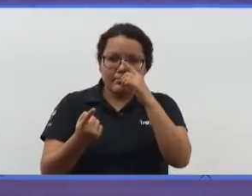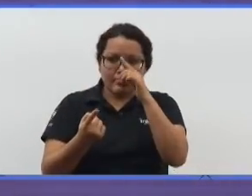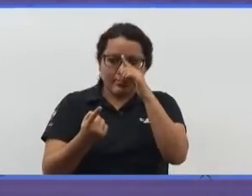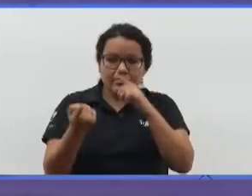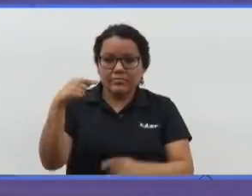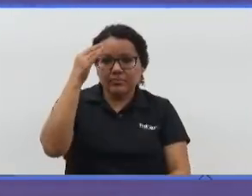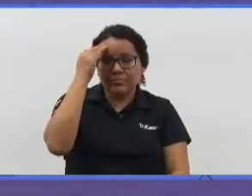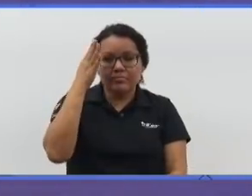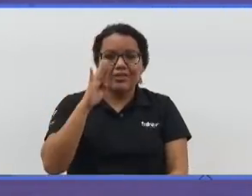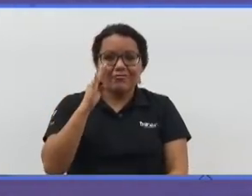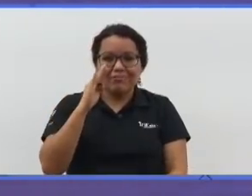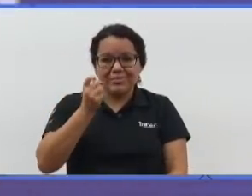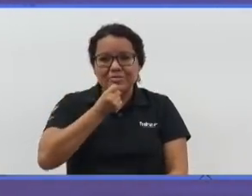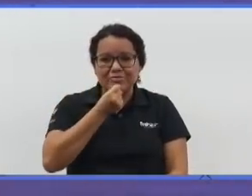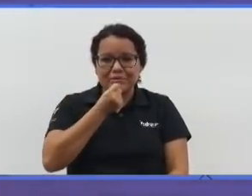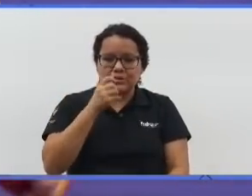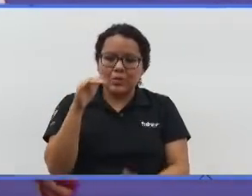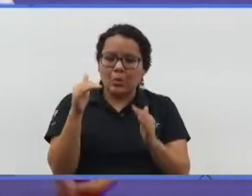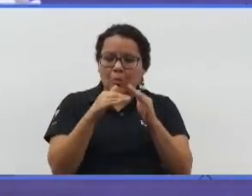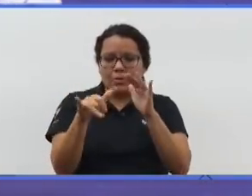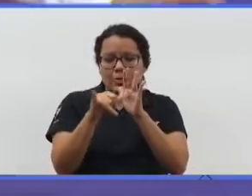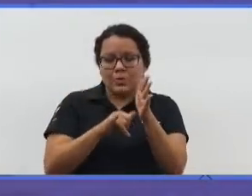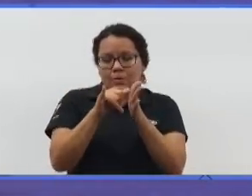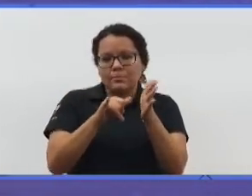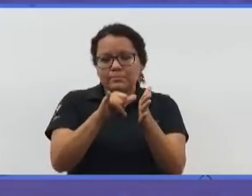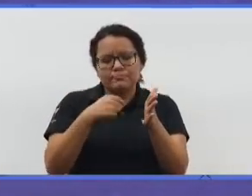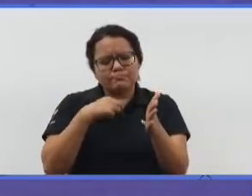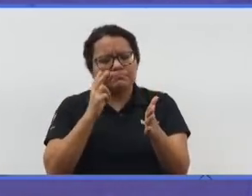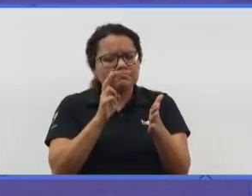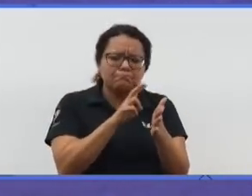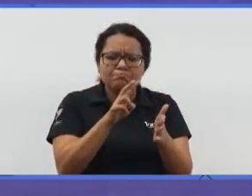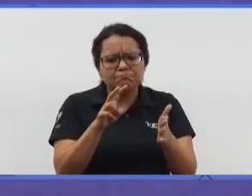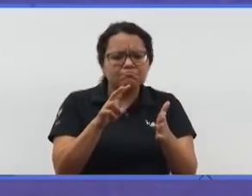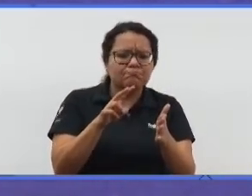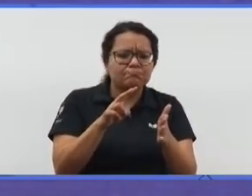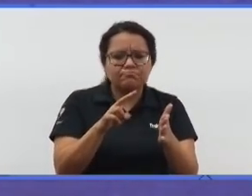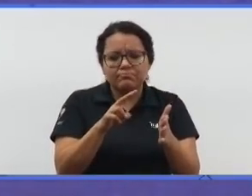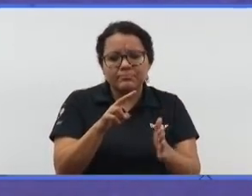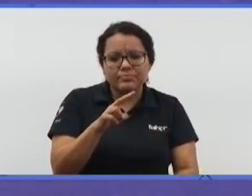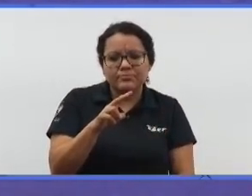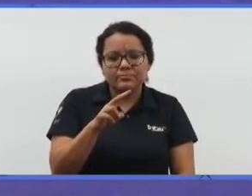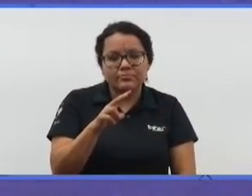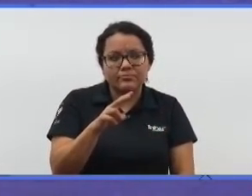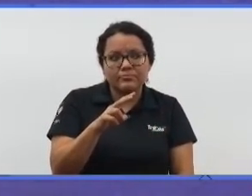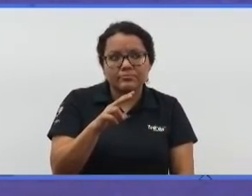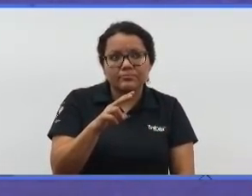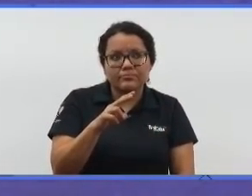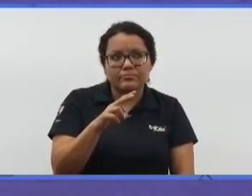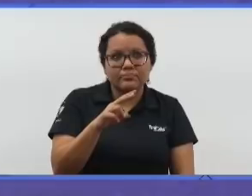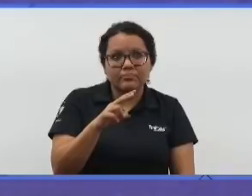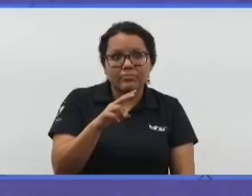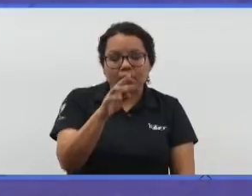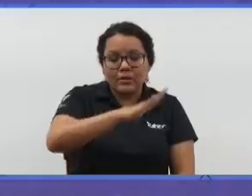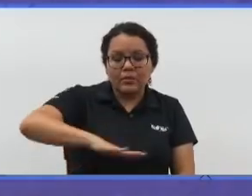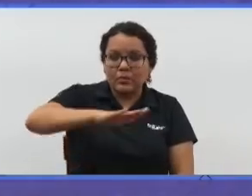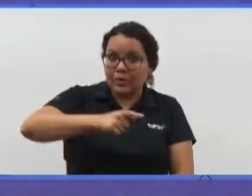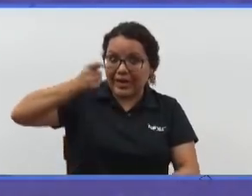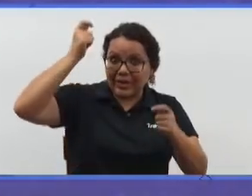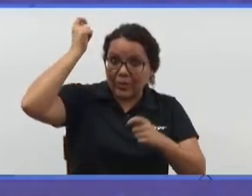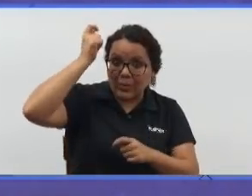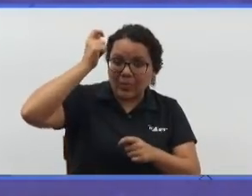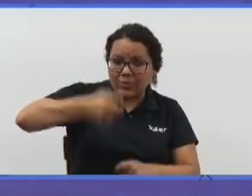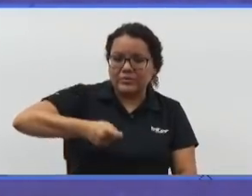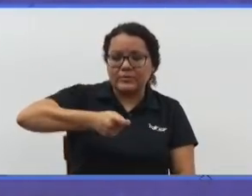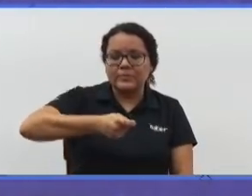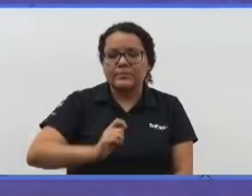se encuentran en las redes sociales en youtube específicamente y se llama la cámara del juicio para que más o menos se pueda traducir y son las